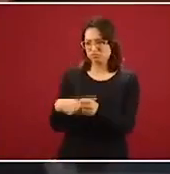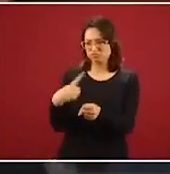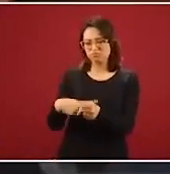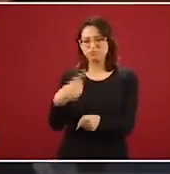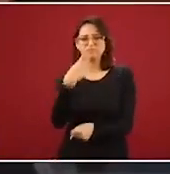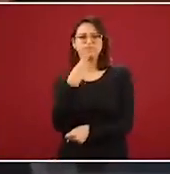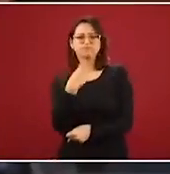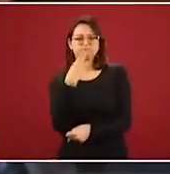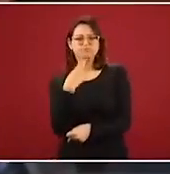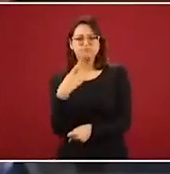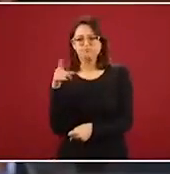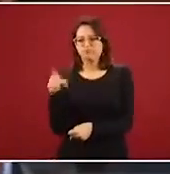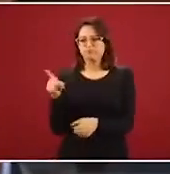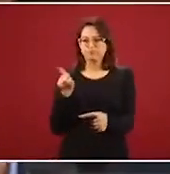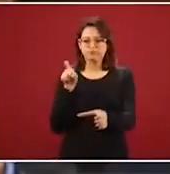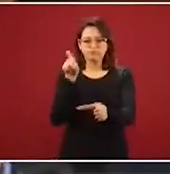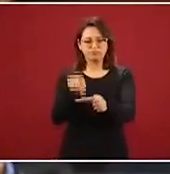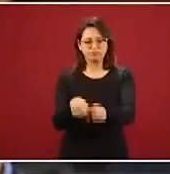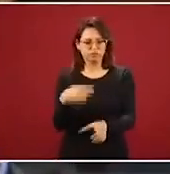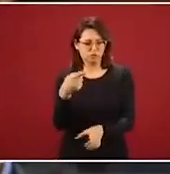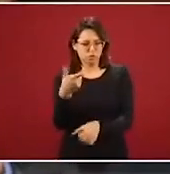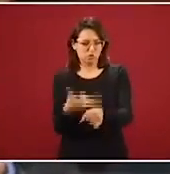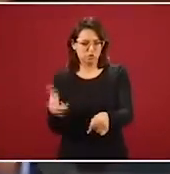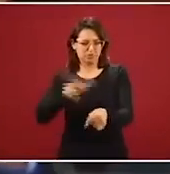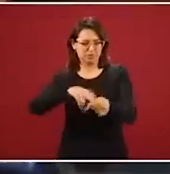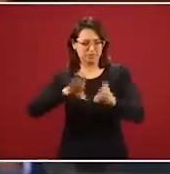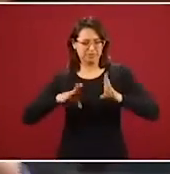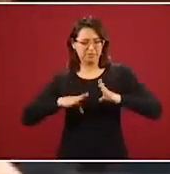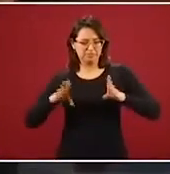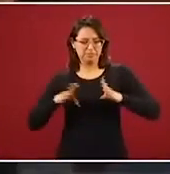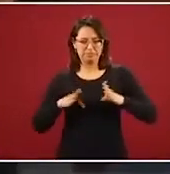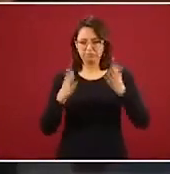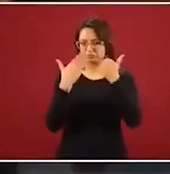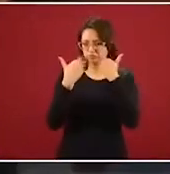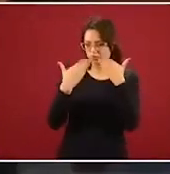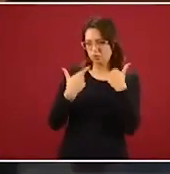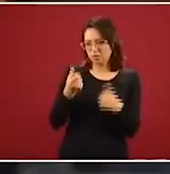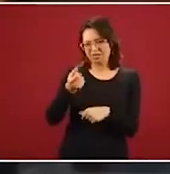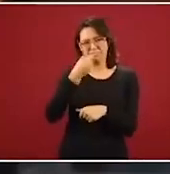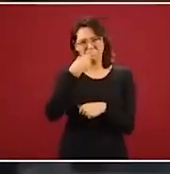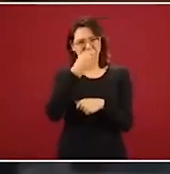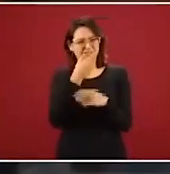que son afiliadas de